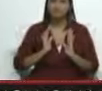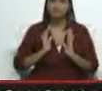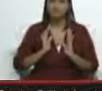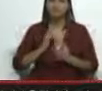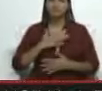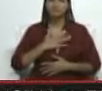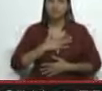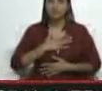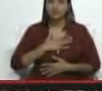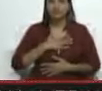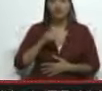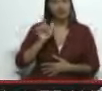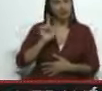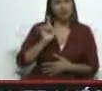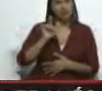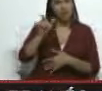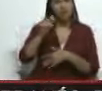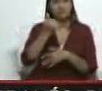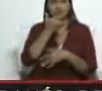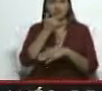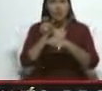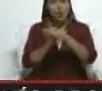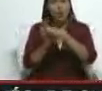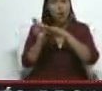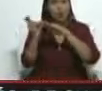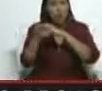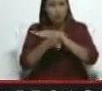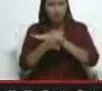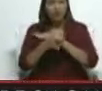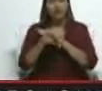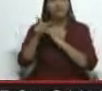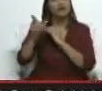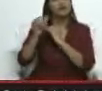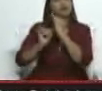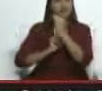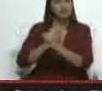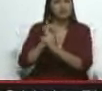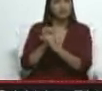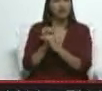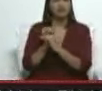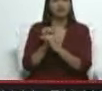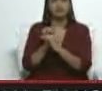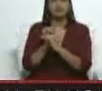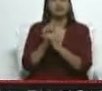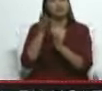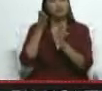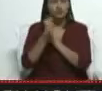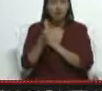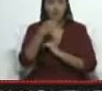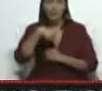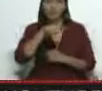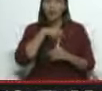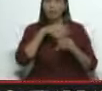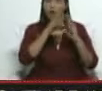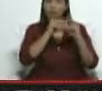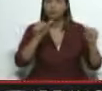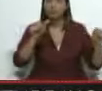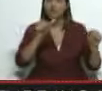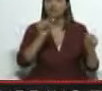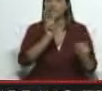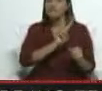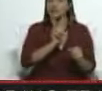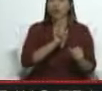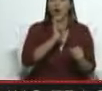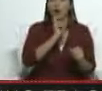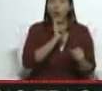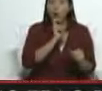Cooperativa de guayana que no se equivoquen las transnacionales que disfrutan nuestra riqueza Que sepan